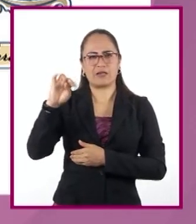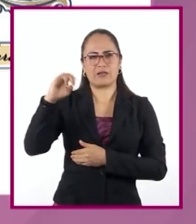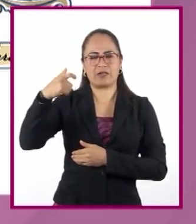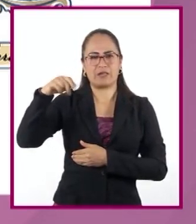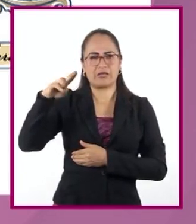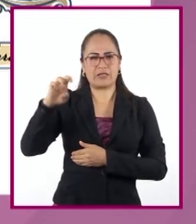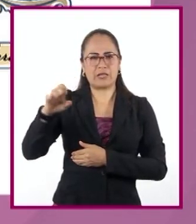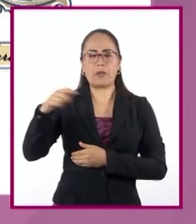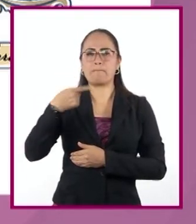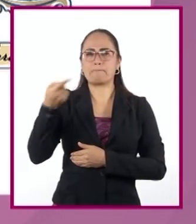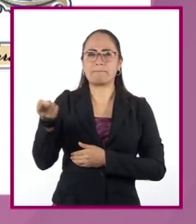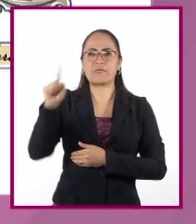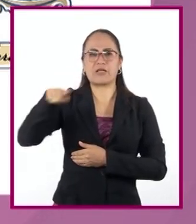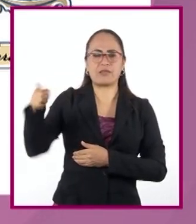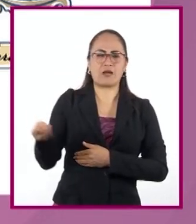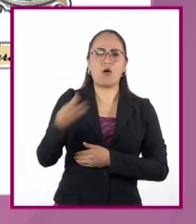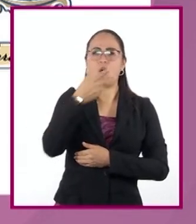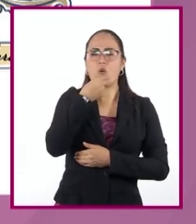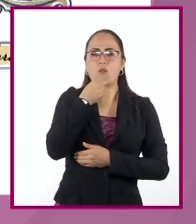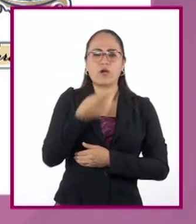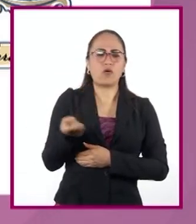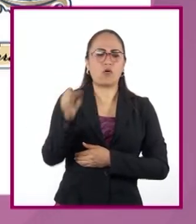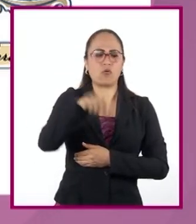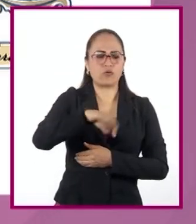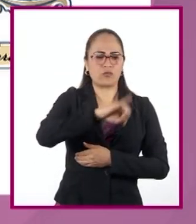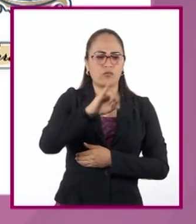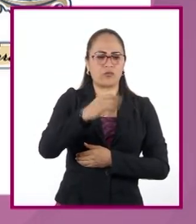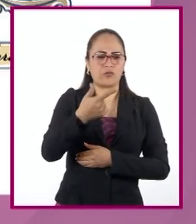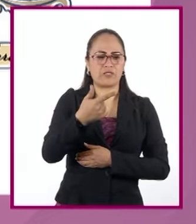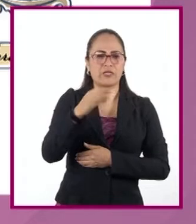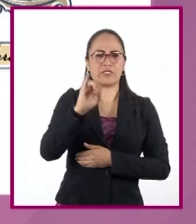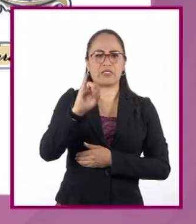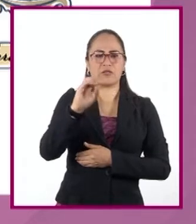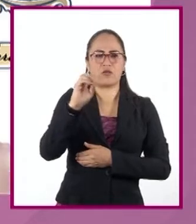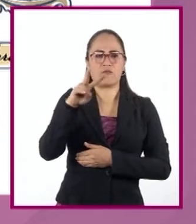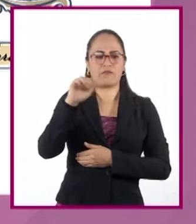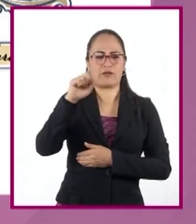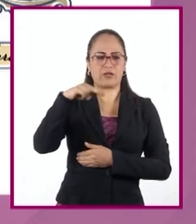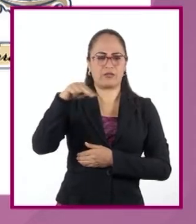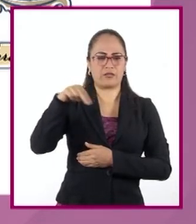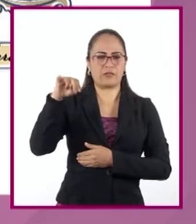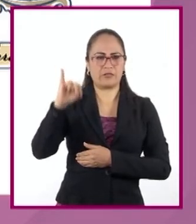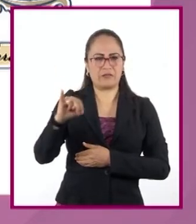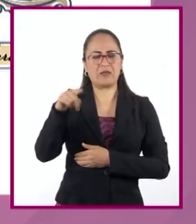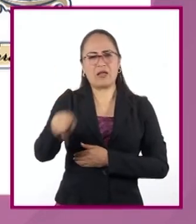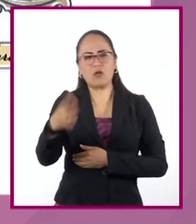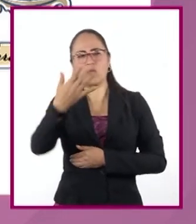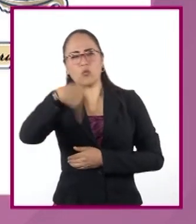genovés, Giovanni Caboto, para explorar y ocupar tierras con la bandera inglesa.